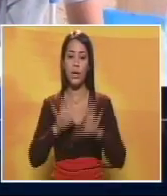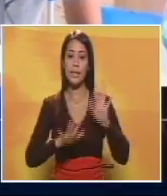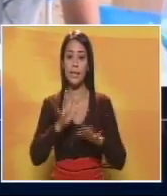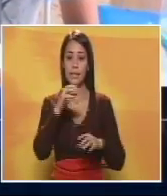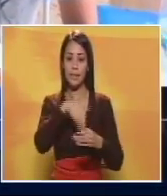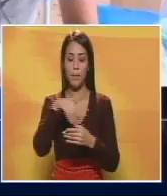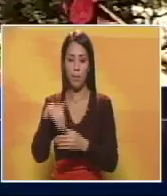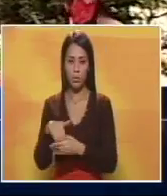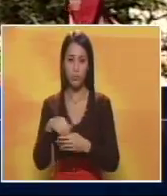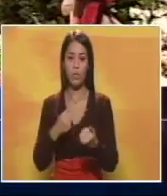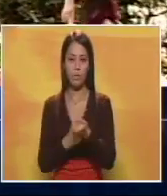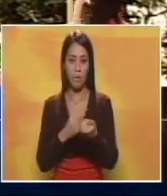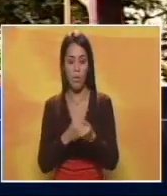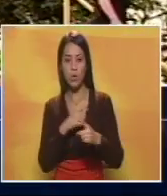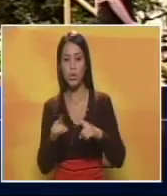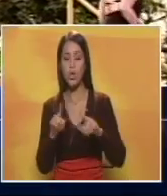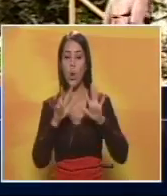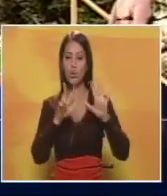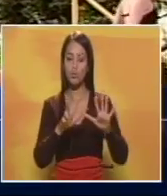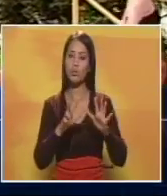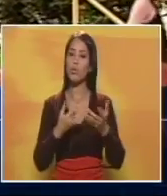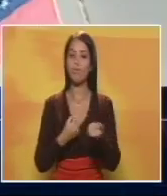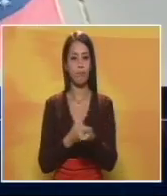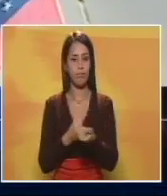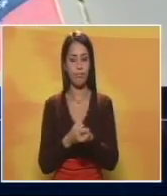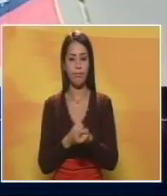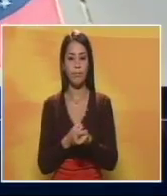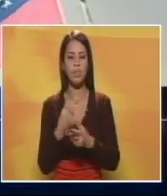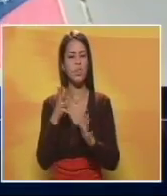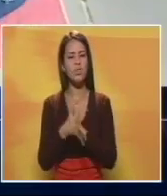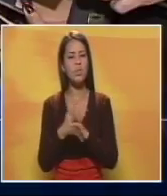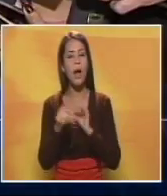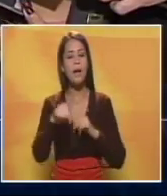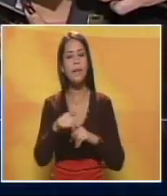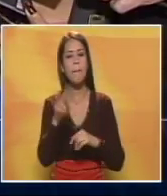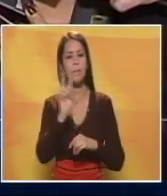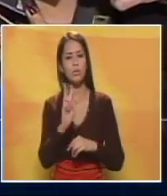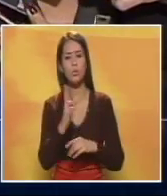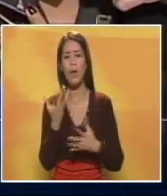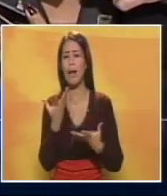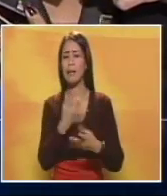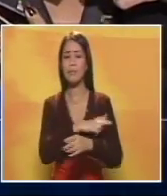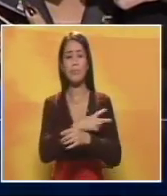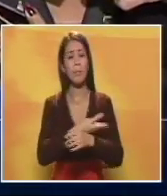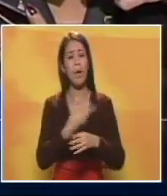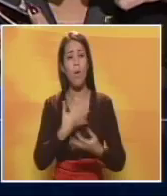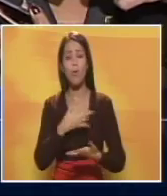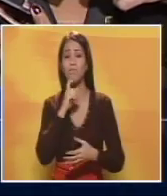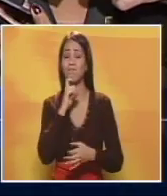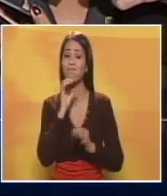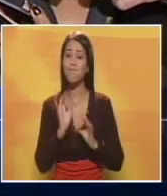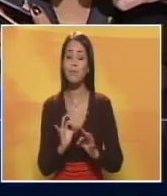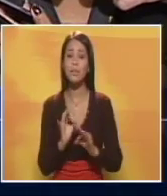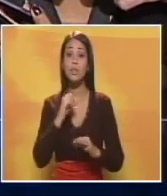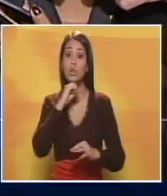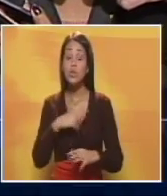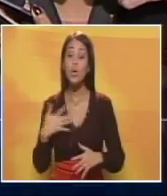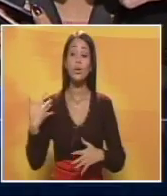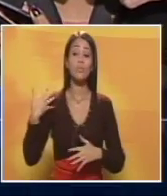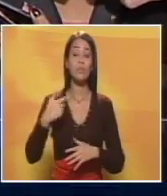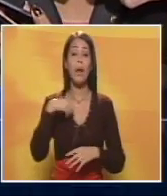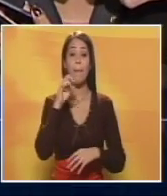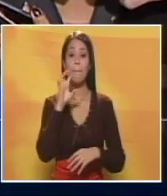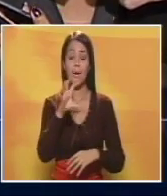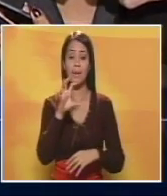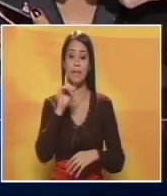a favor y 8 en contra. Señaló que lo que está pasando en Venezuela es una situación de gravedad Eurolat, que marca un hito histórico para el país y